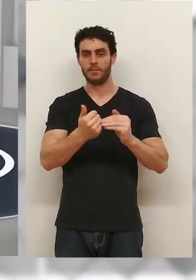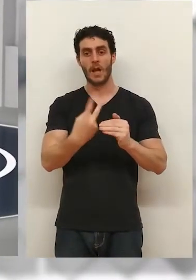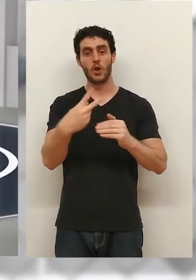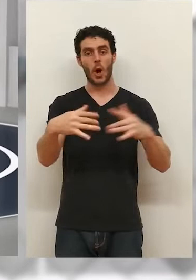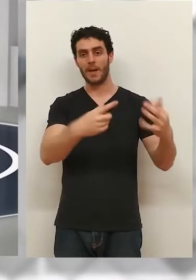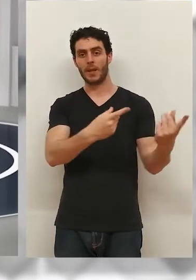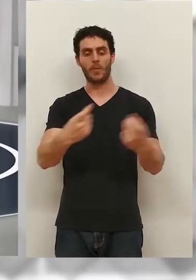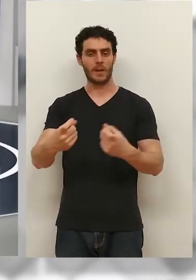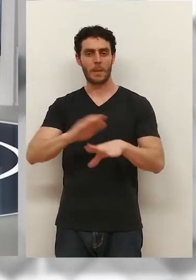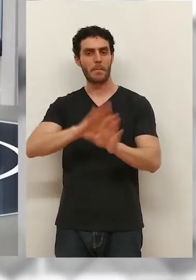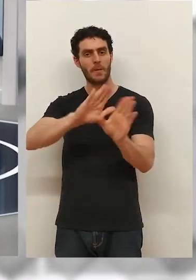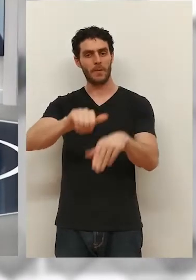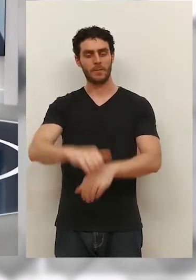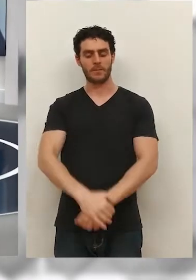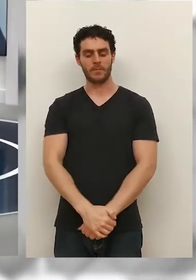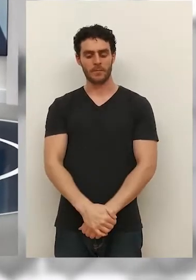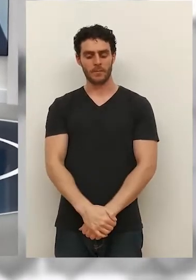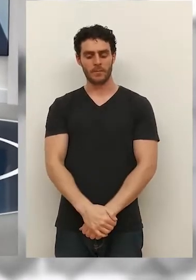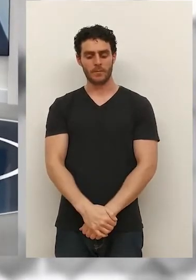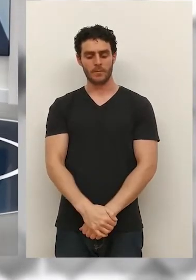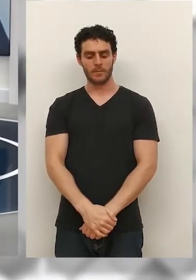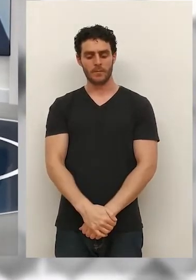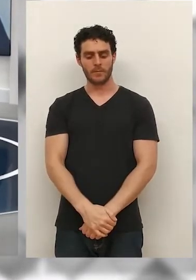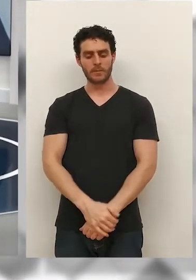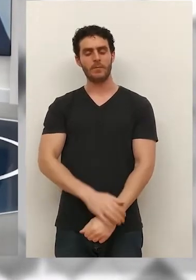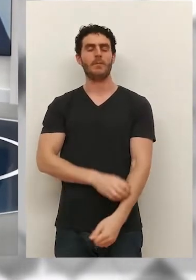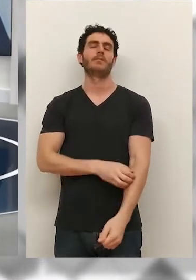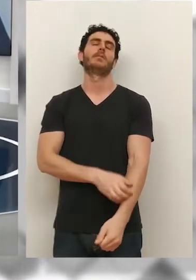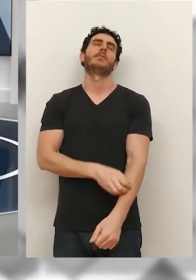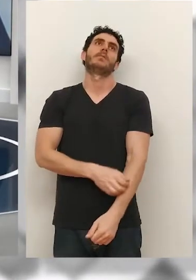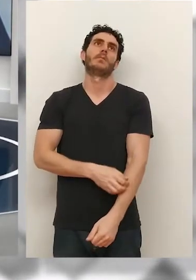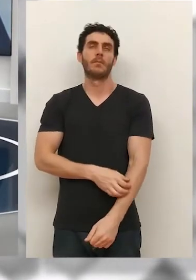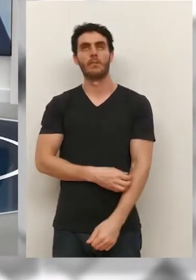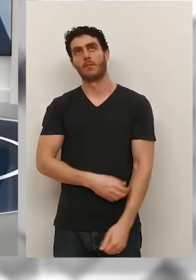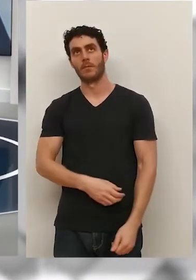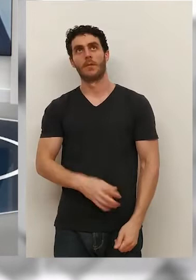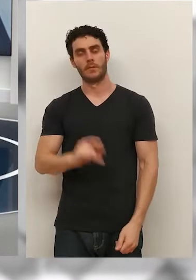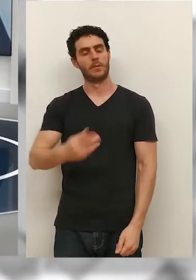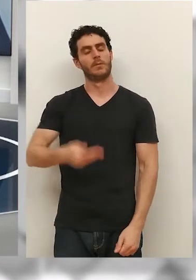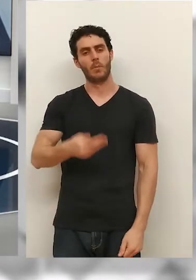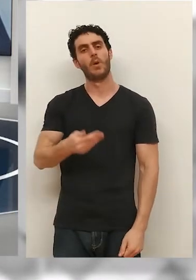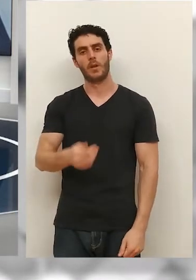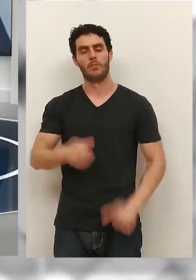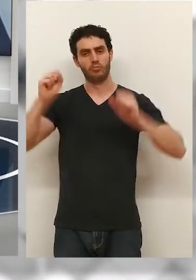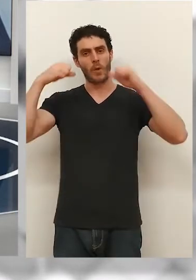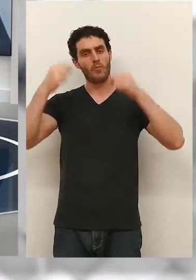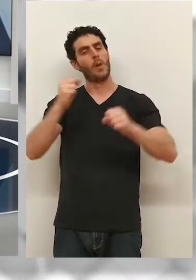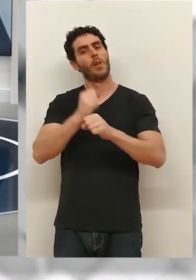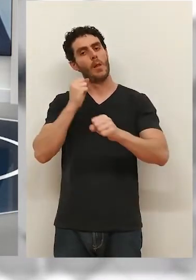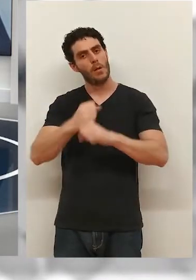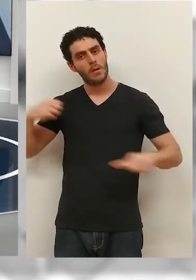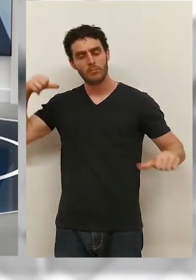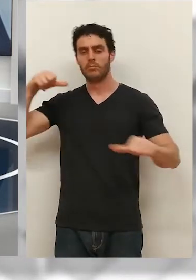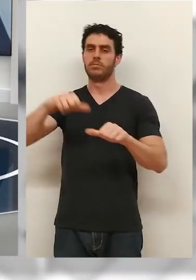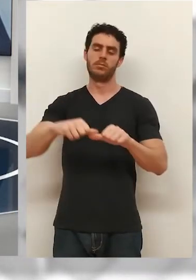ambos equipos. Felicidad en la Sociedad Deportiva Logroñés tras asegurar matemáticamente la permanencia y decepción en la Unión Deportiva Logroñés, que se vuelve a